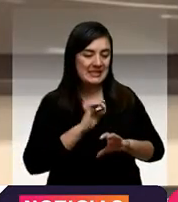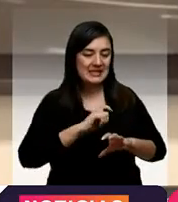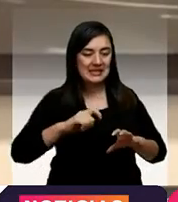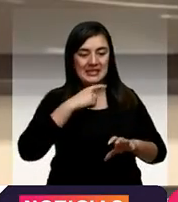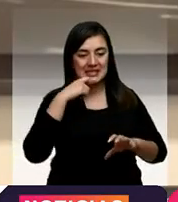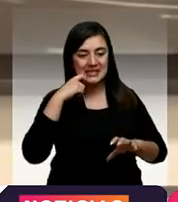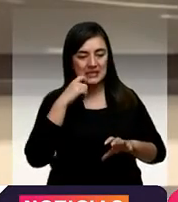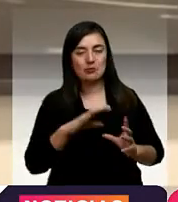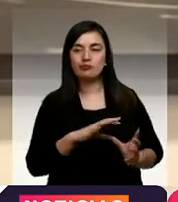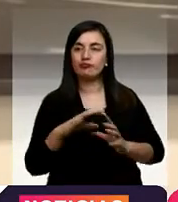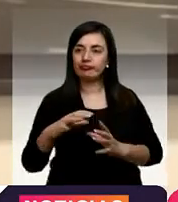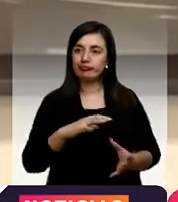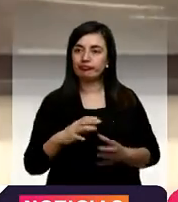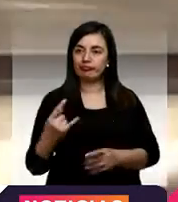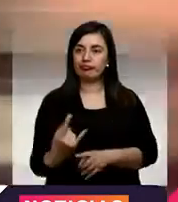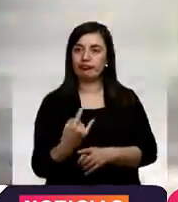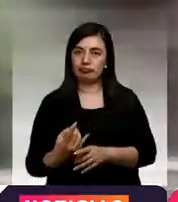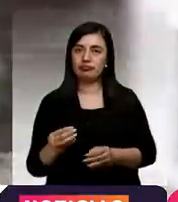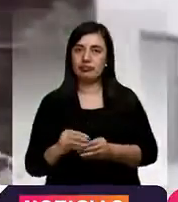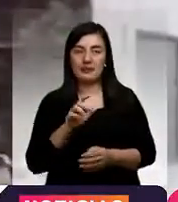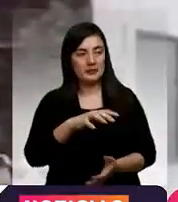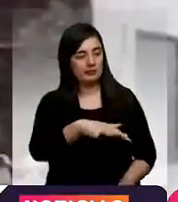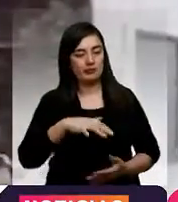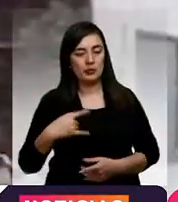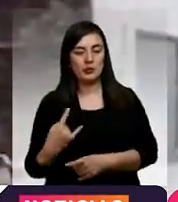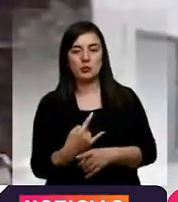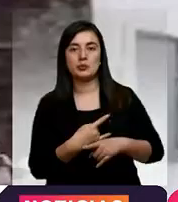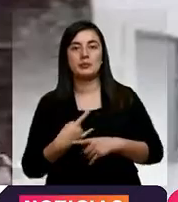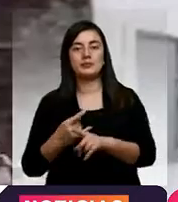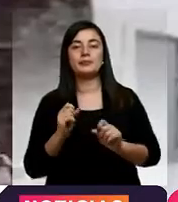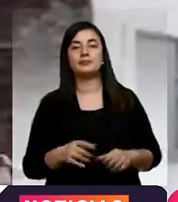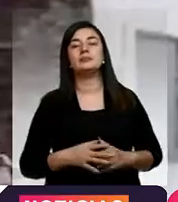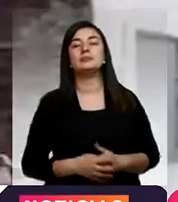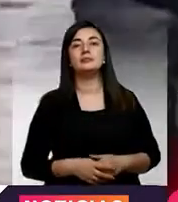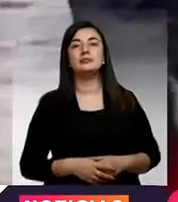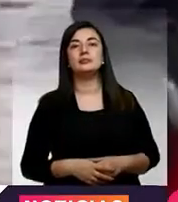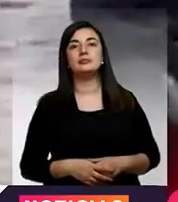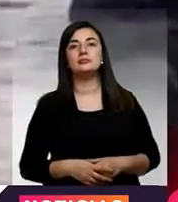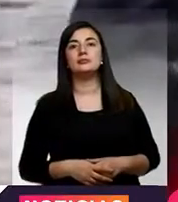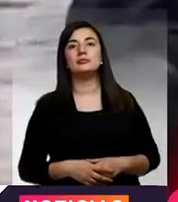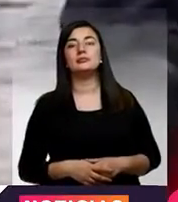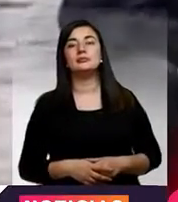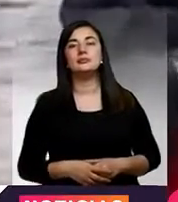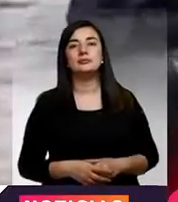residuos reutilizables a los recicladores. La basura no es basura.